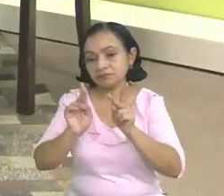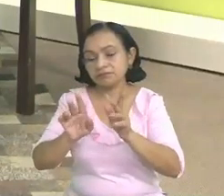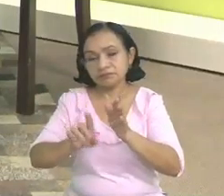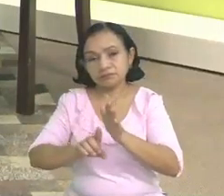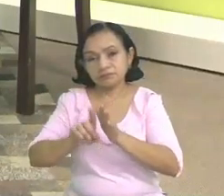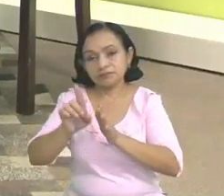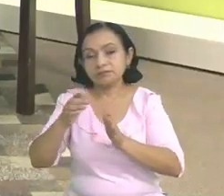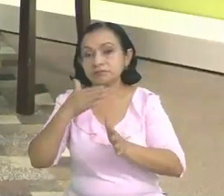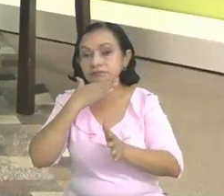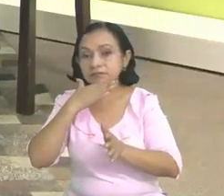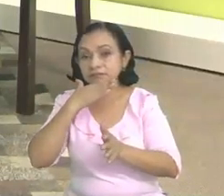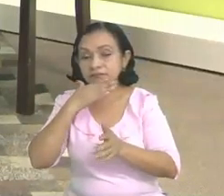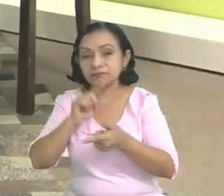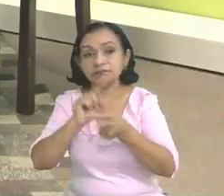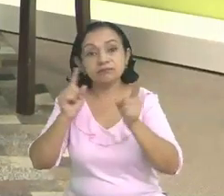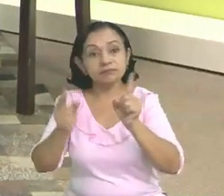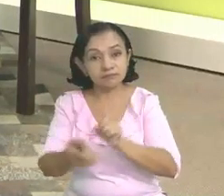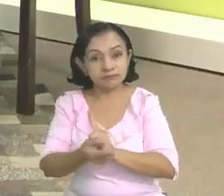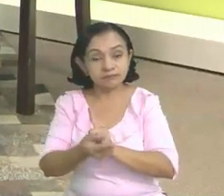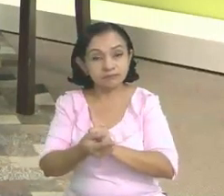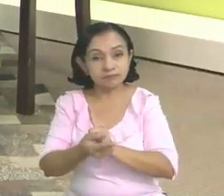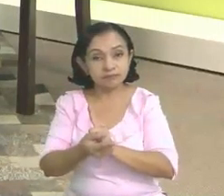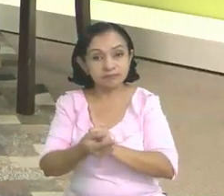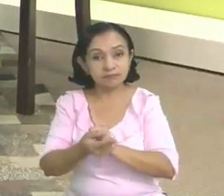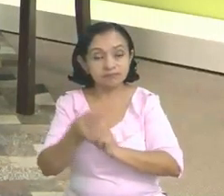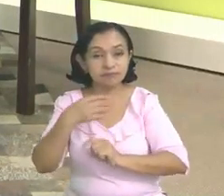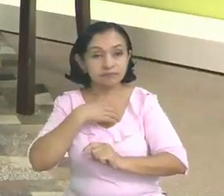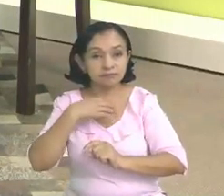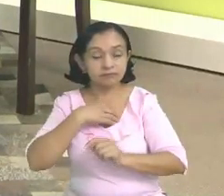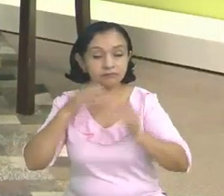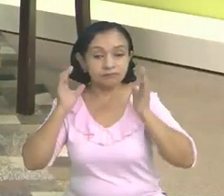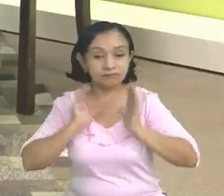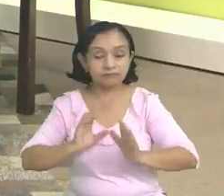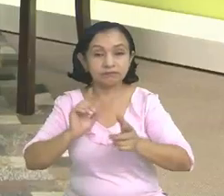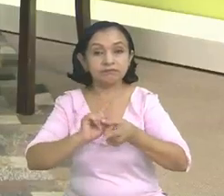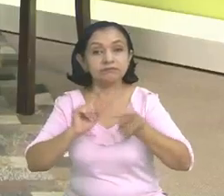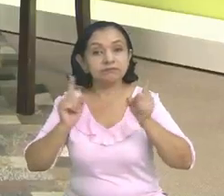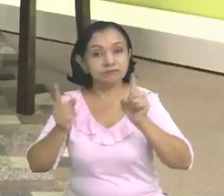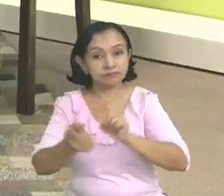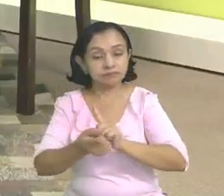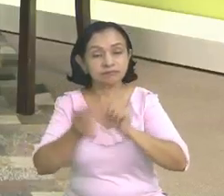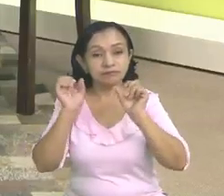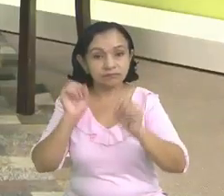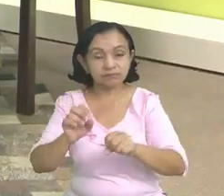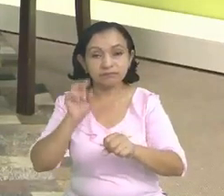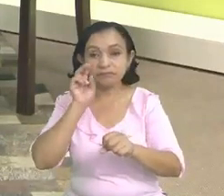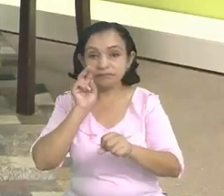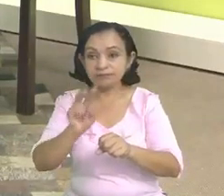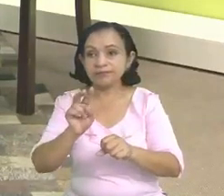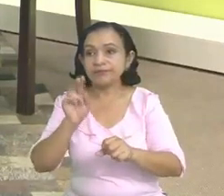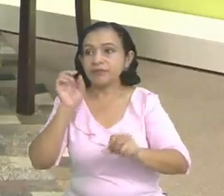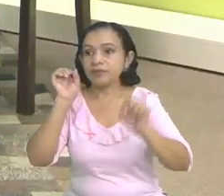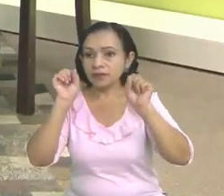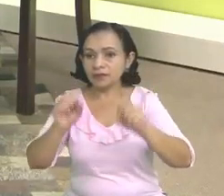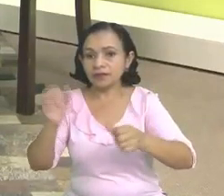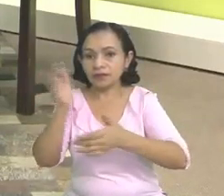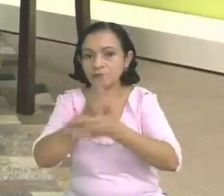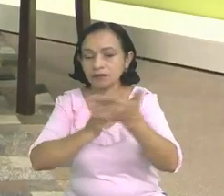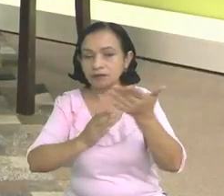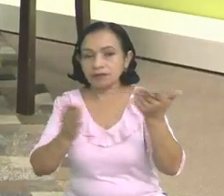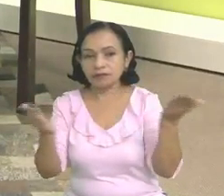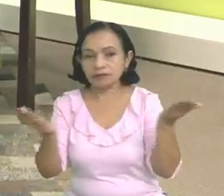más difícil adaptarse a esos cambios bruscos porque ya por sí ellos están cargando sus propios cambios físicos, emocionales. Entonces pueden haber trastornos